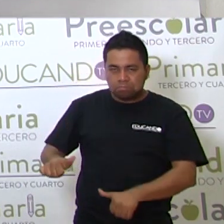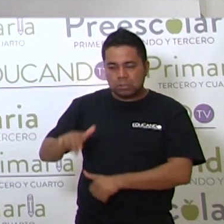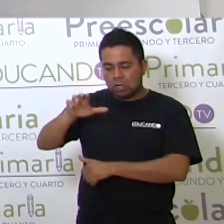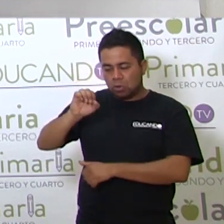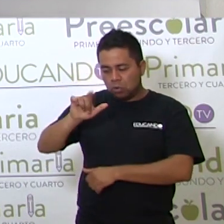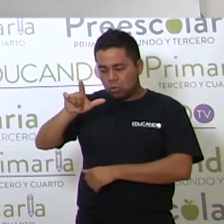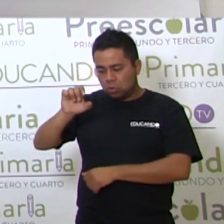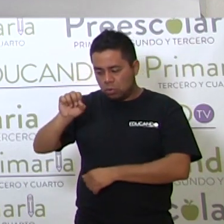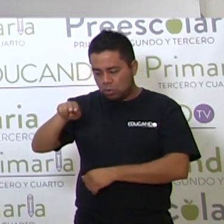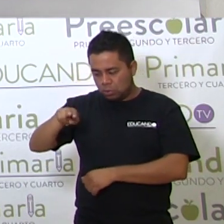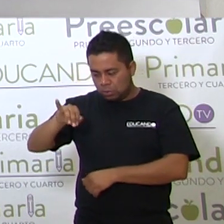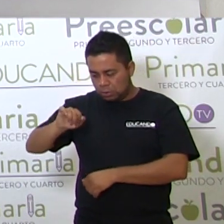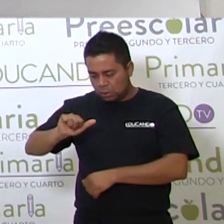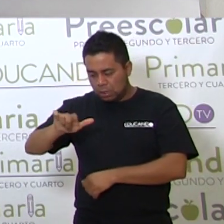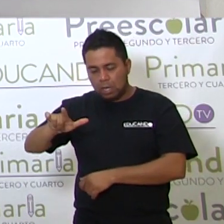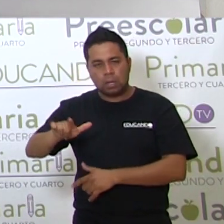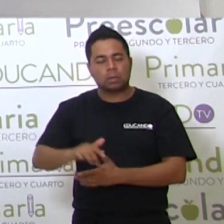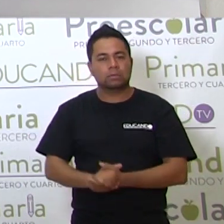Oaxaca.